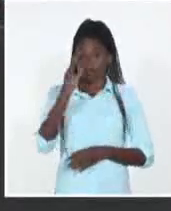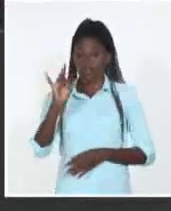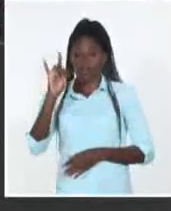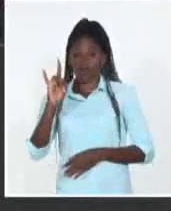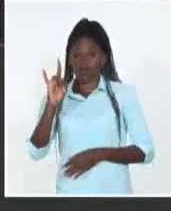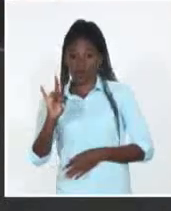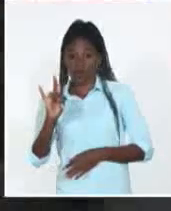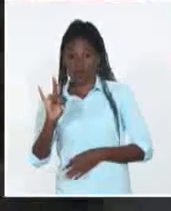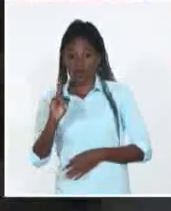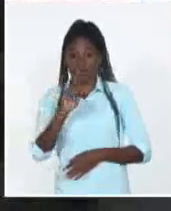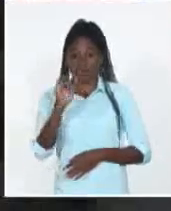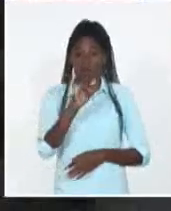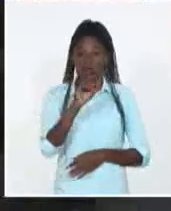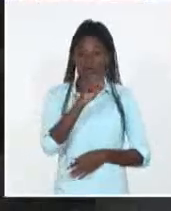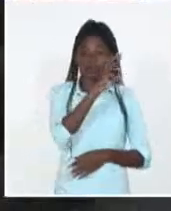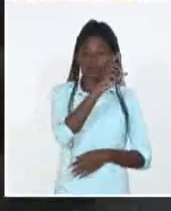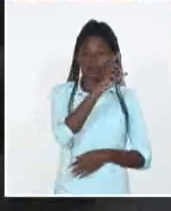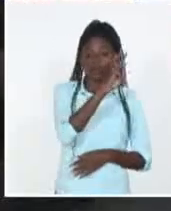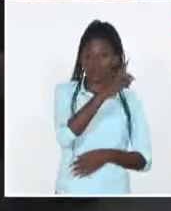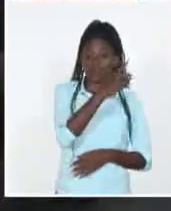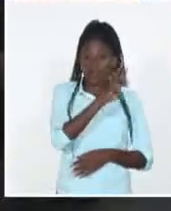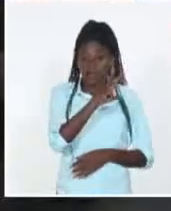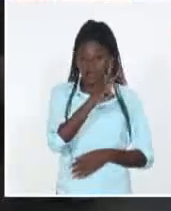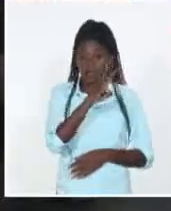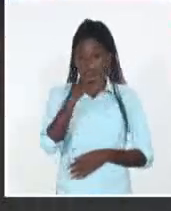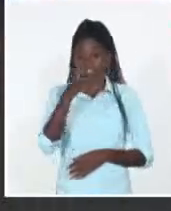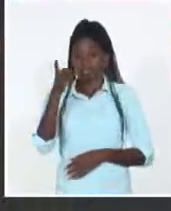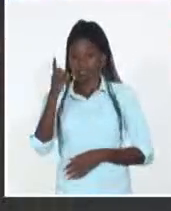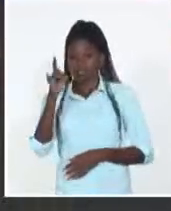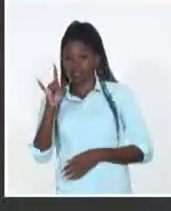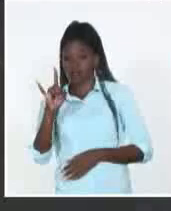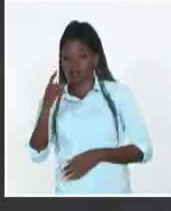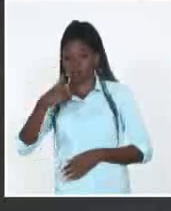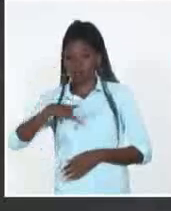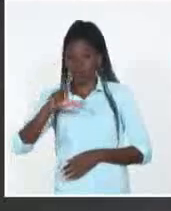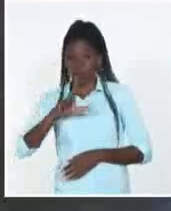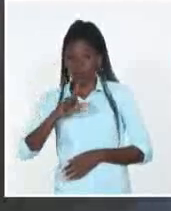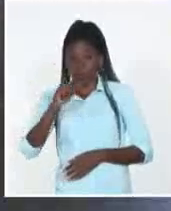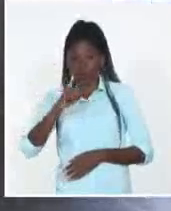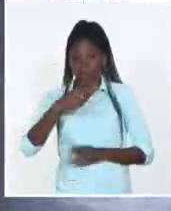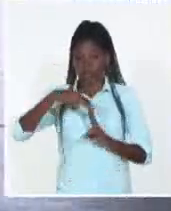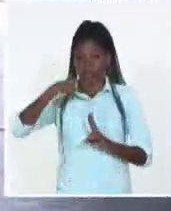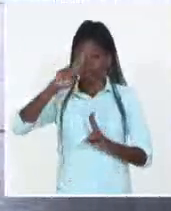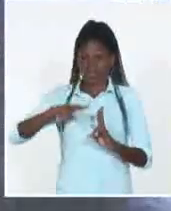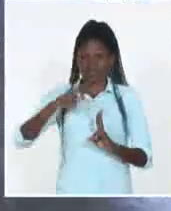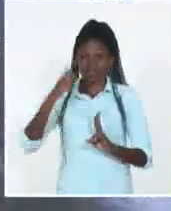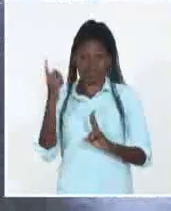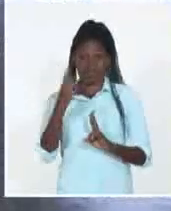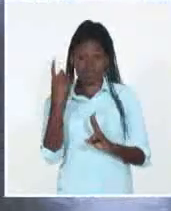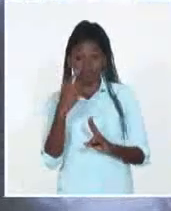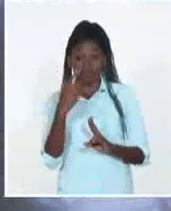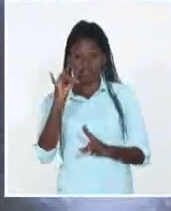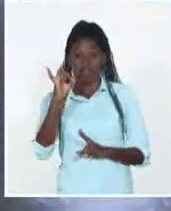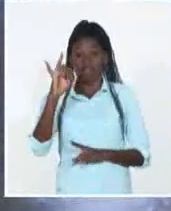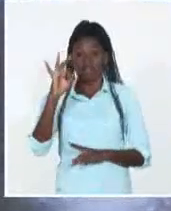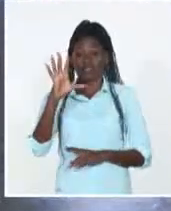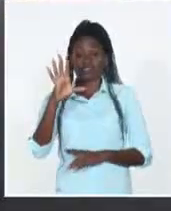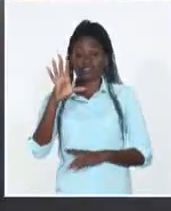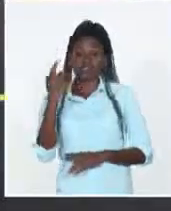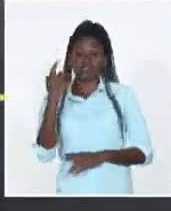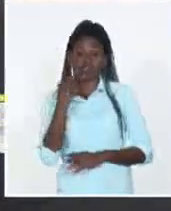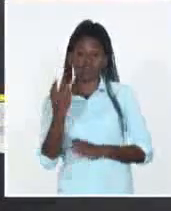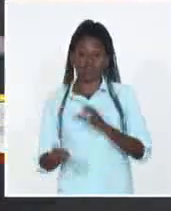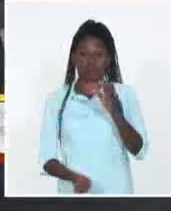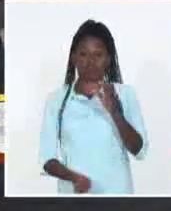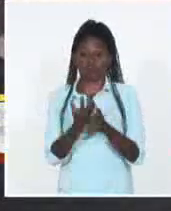al 16 de julio en la Sala Avellaneda del Teatro Nacional forman parte de las celebraciones por los 75 años de la